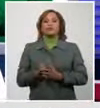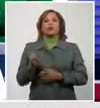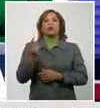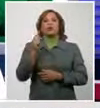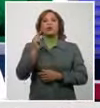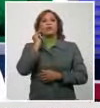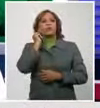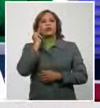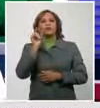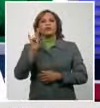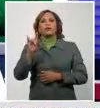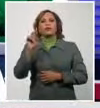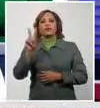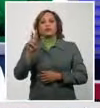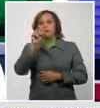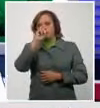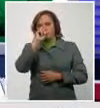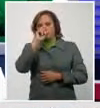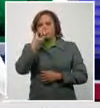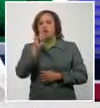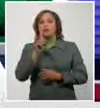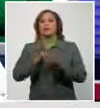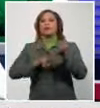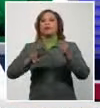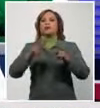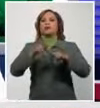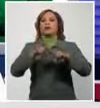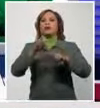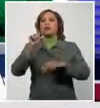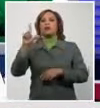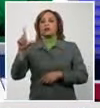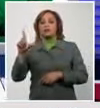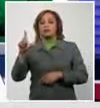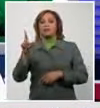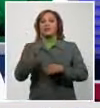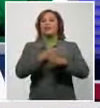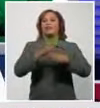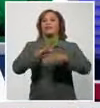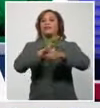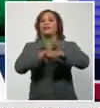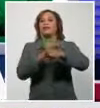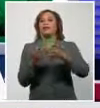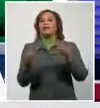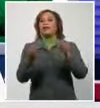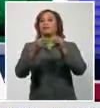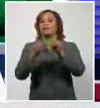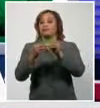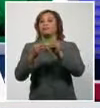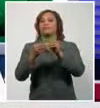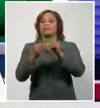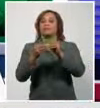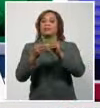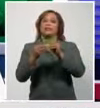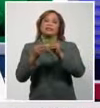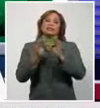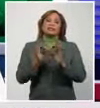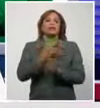92 años del municipio de Holguín, que tenía un grupo de enfermedades previamente y que